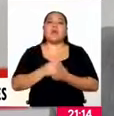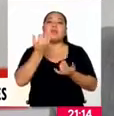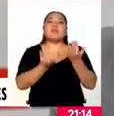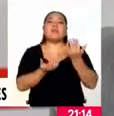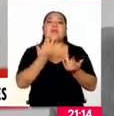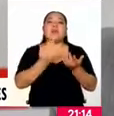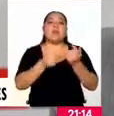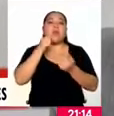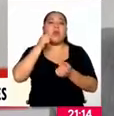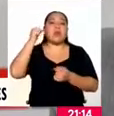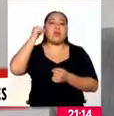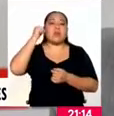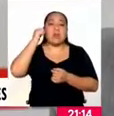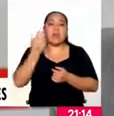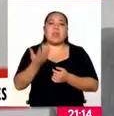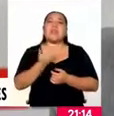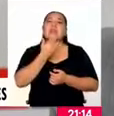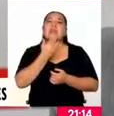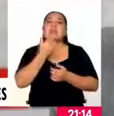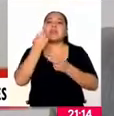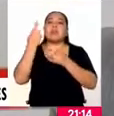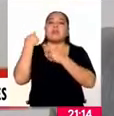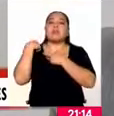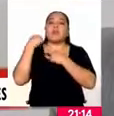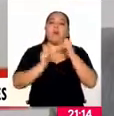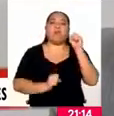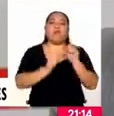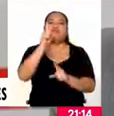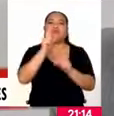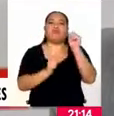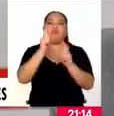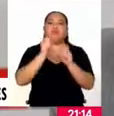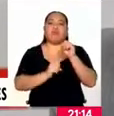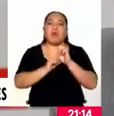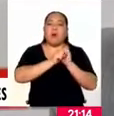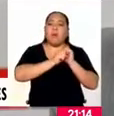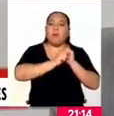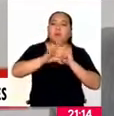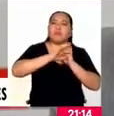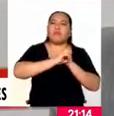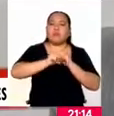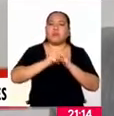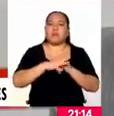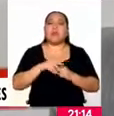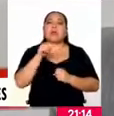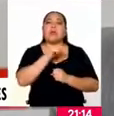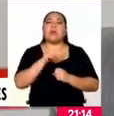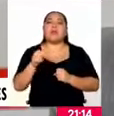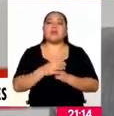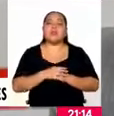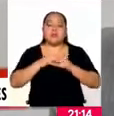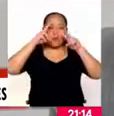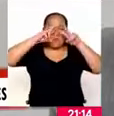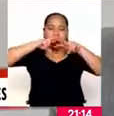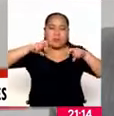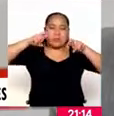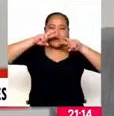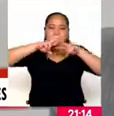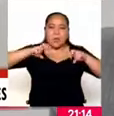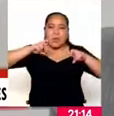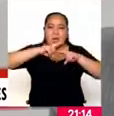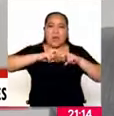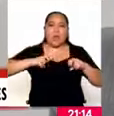habría sido causado por pirotécnicos bombardas. Los hechos serán investigados por la